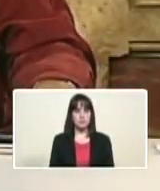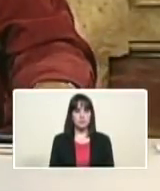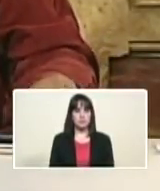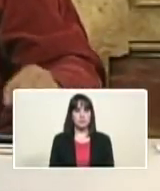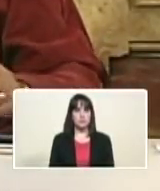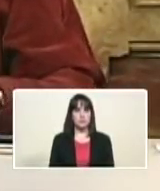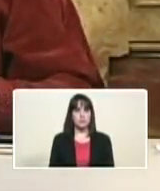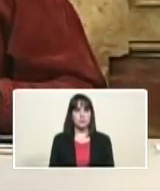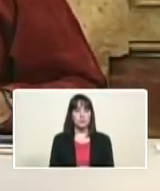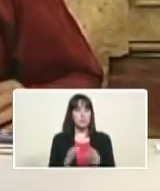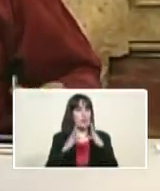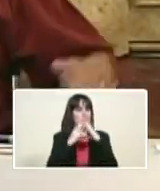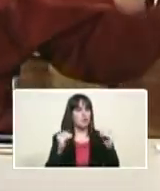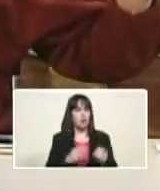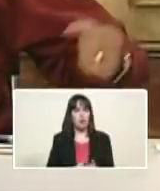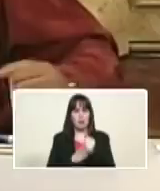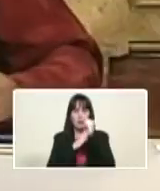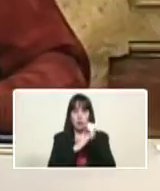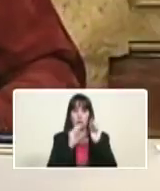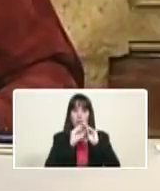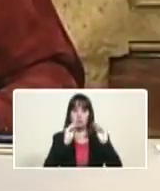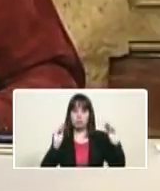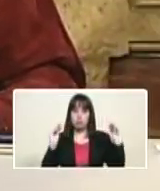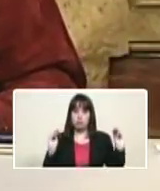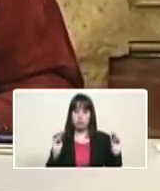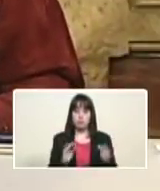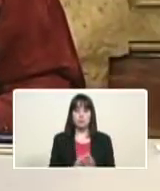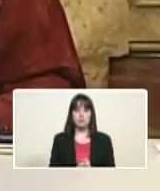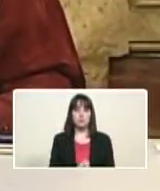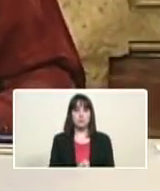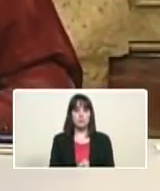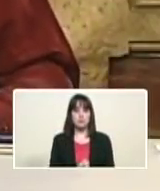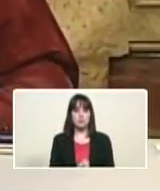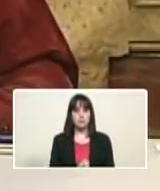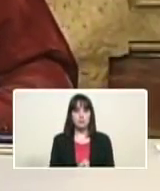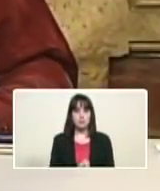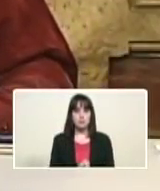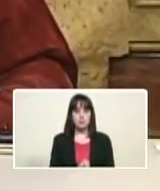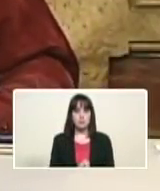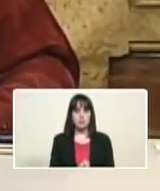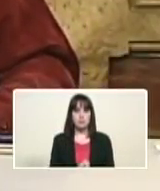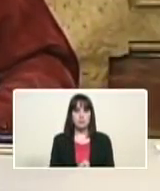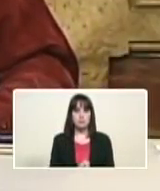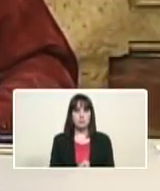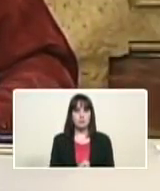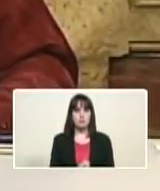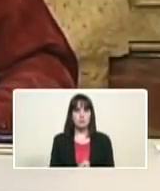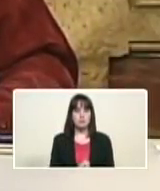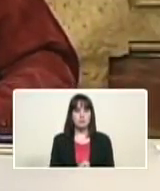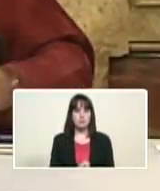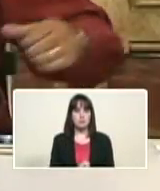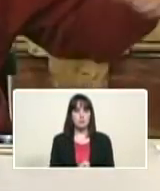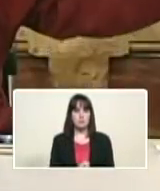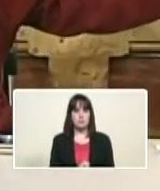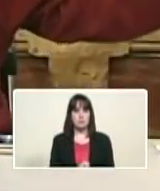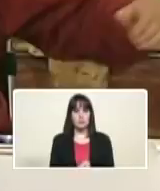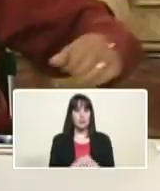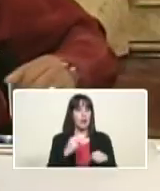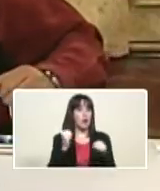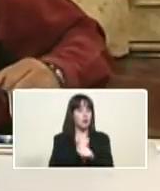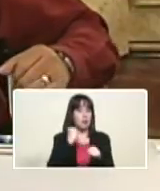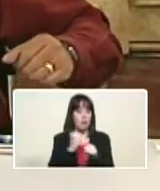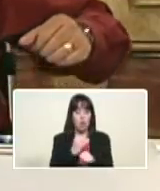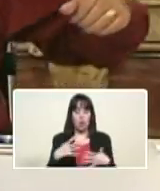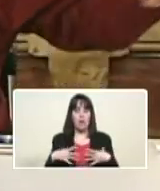A todo el liderazgo lo convoco. Para eso los convoqué a ustedes aquí. Los convoco a todo el liderazgo, a los trabajadores de la